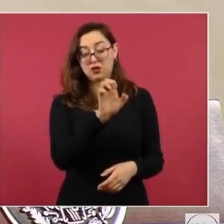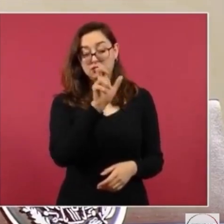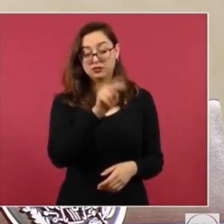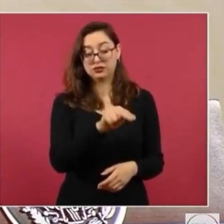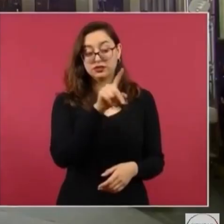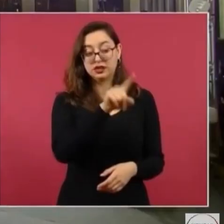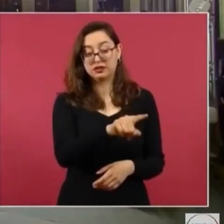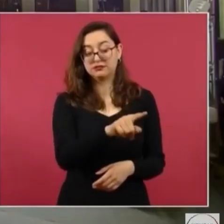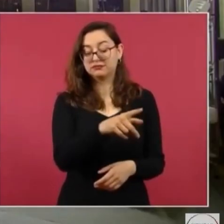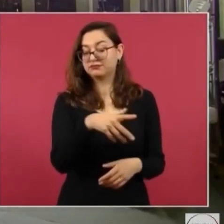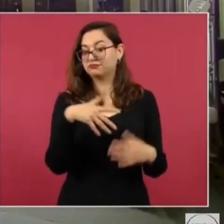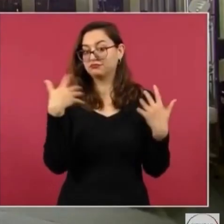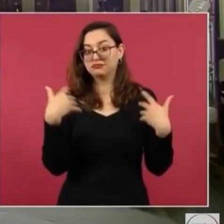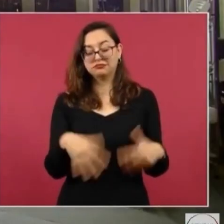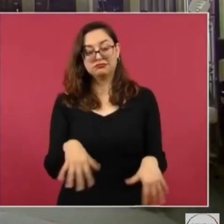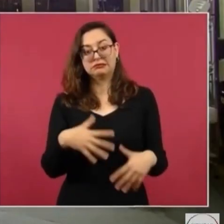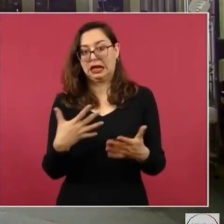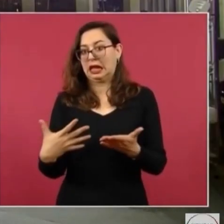mucha obra así.